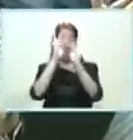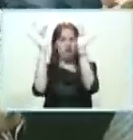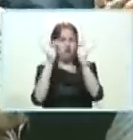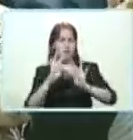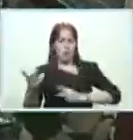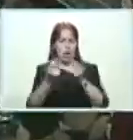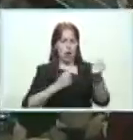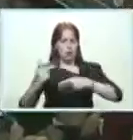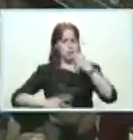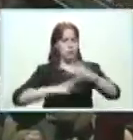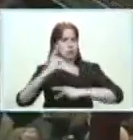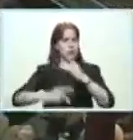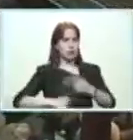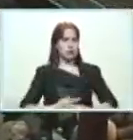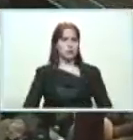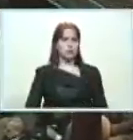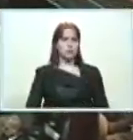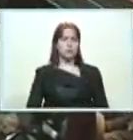económico productivo.